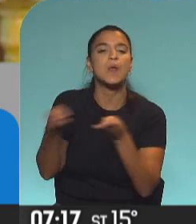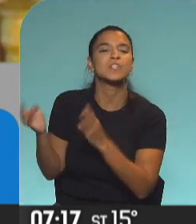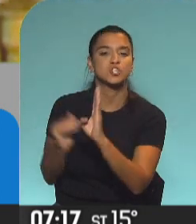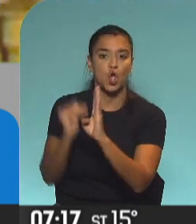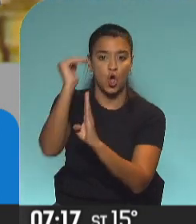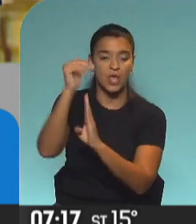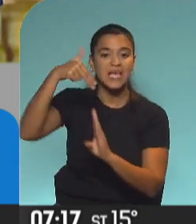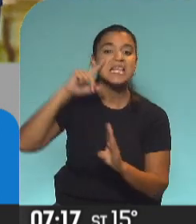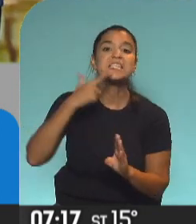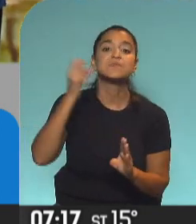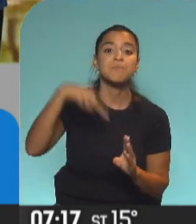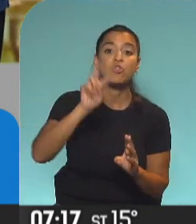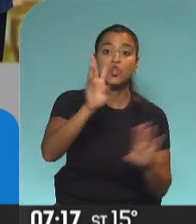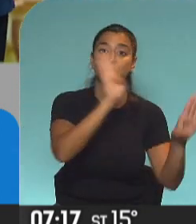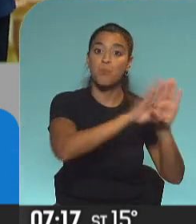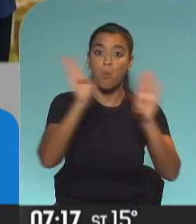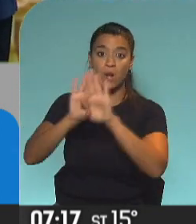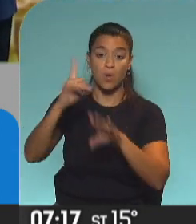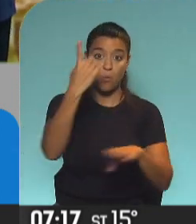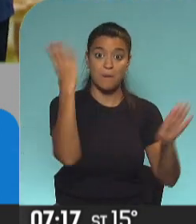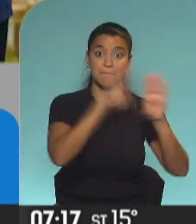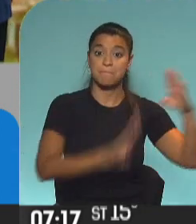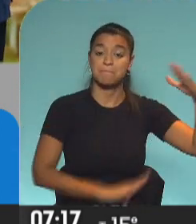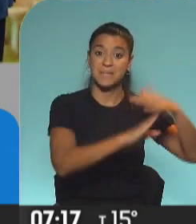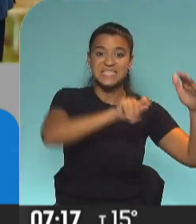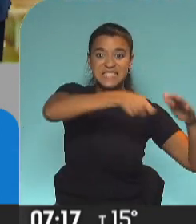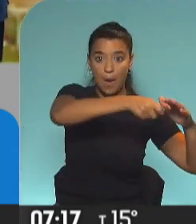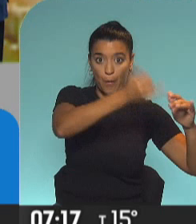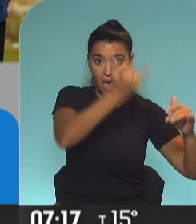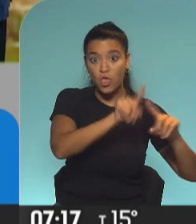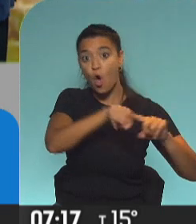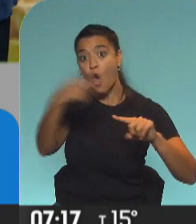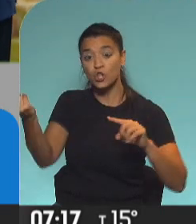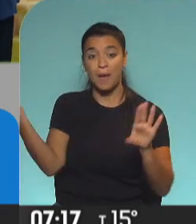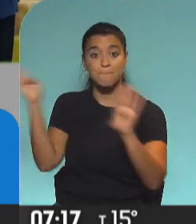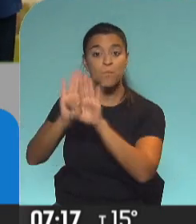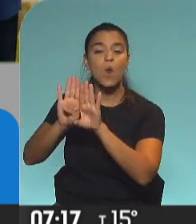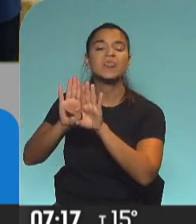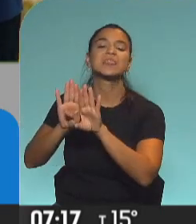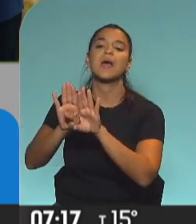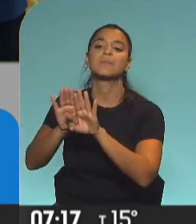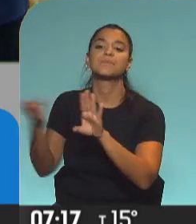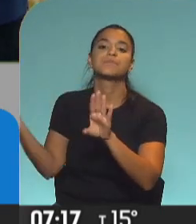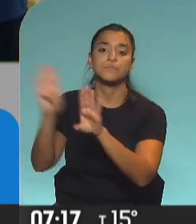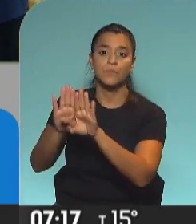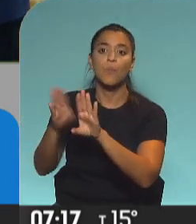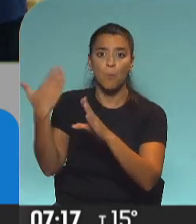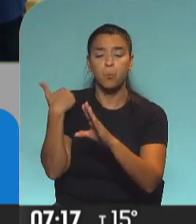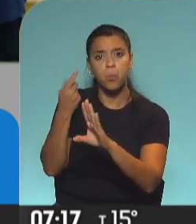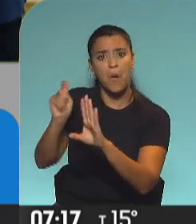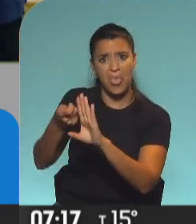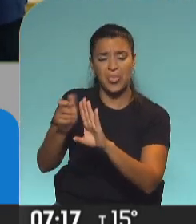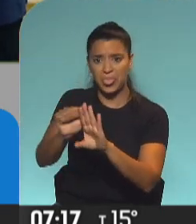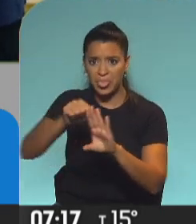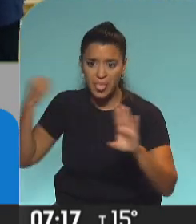Nisman tenía 2 puertas, una principal trabada con llave por dentro y la otra cerrada de una manera compatible con alguien que pudiera